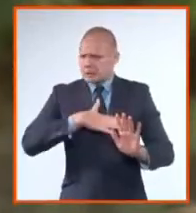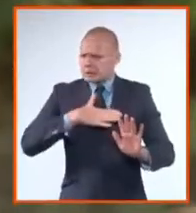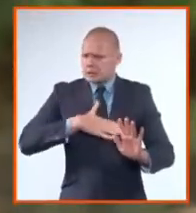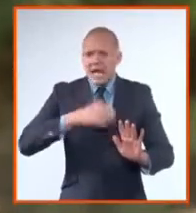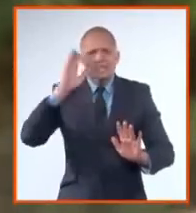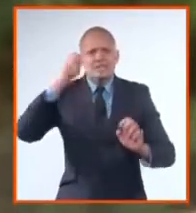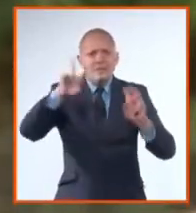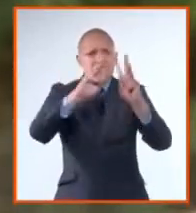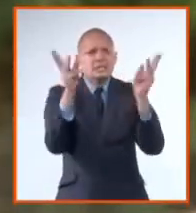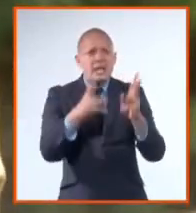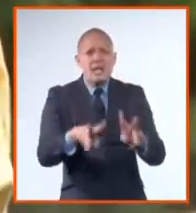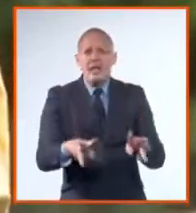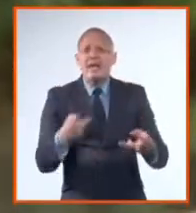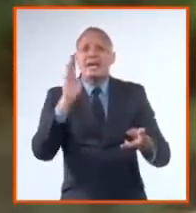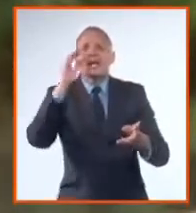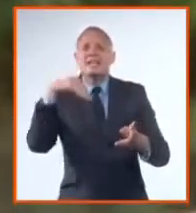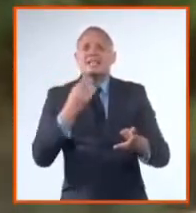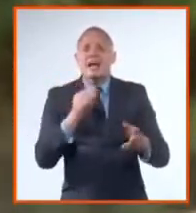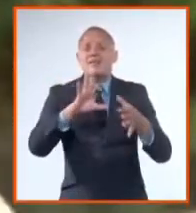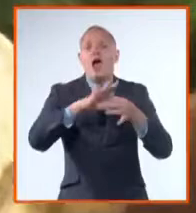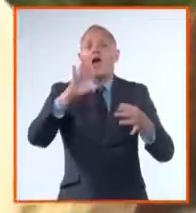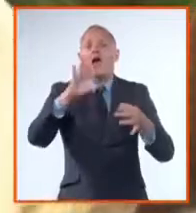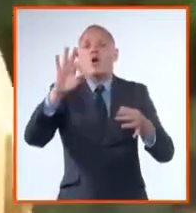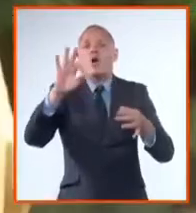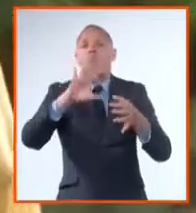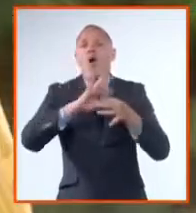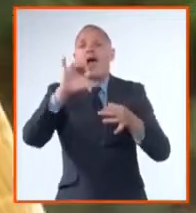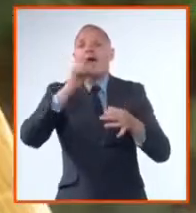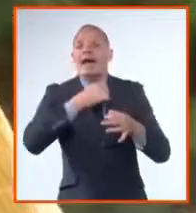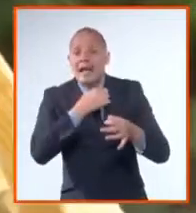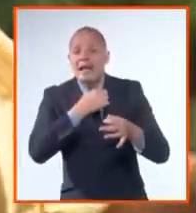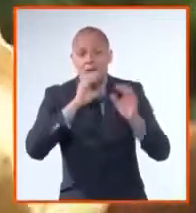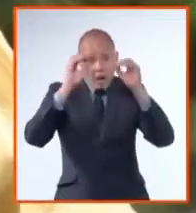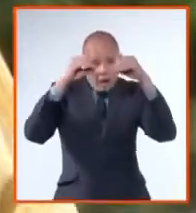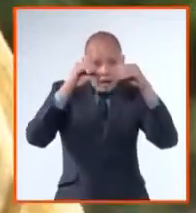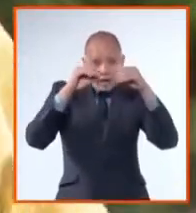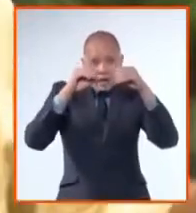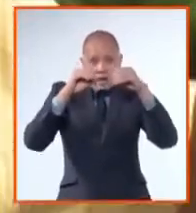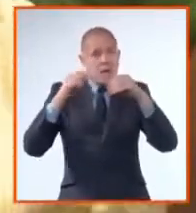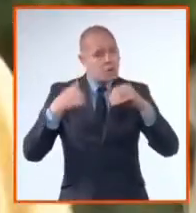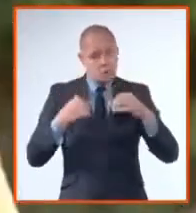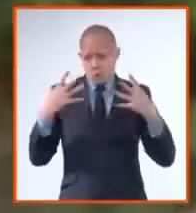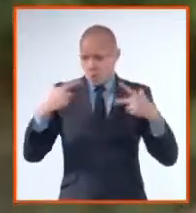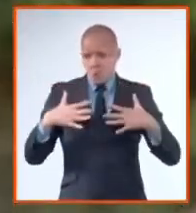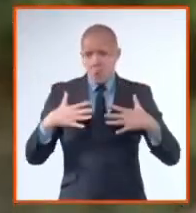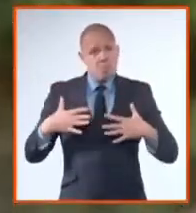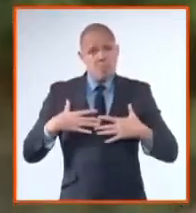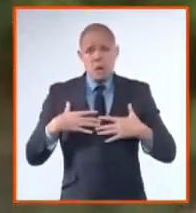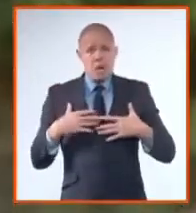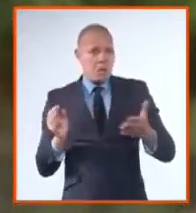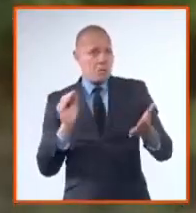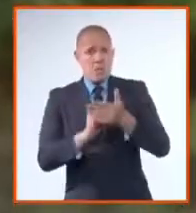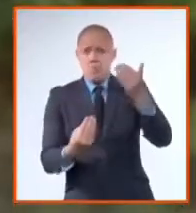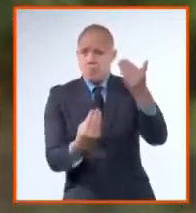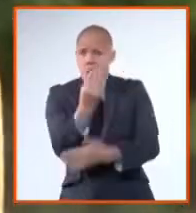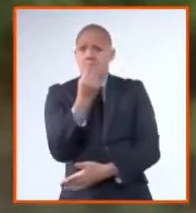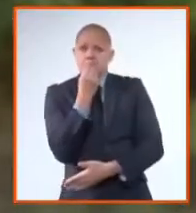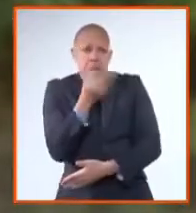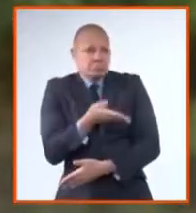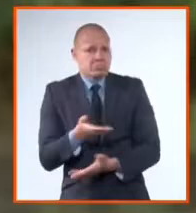cubana. Ayudar en eso. Que nos publiquen o no nos publiquen en tal o más cual revista